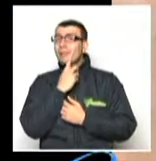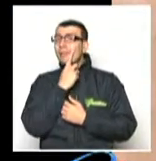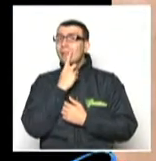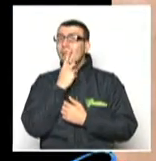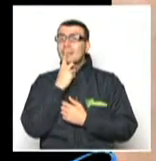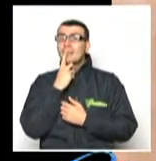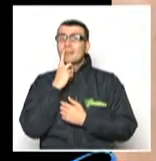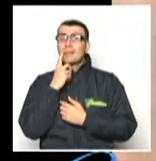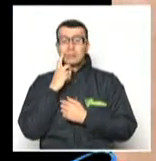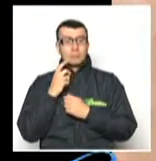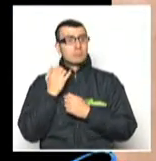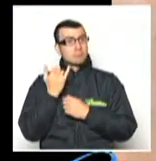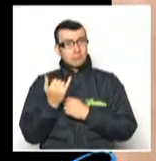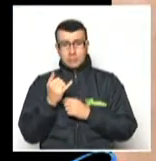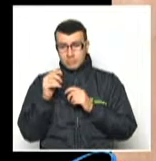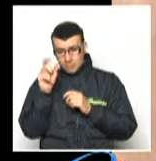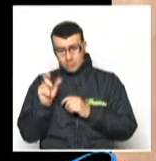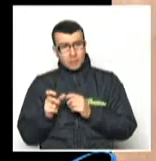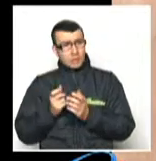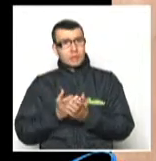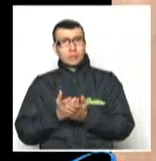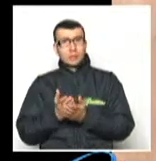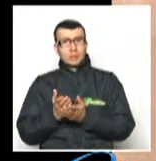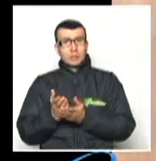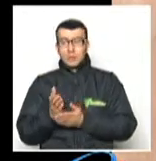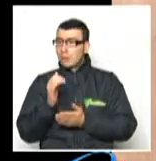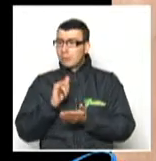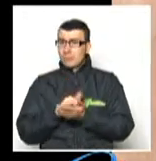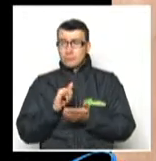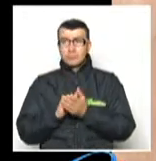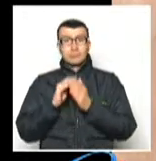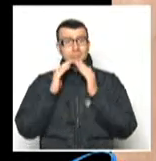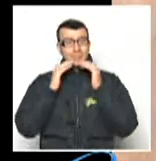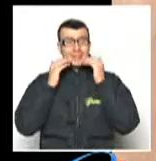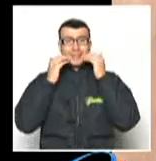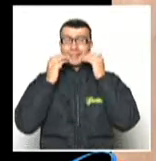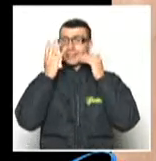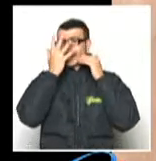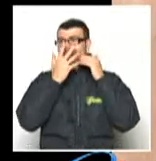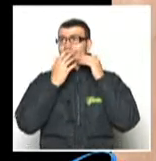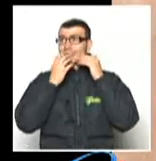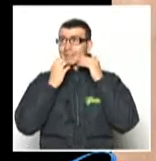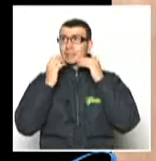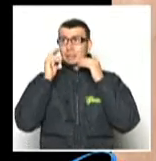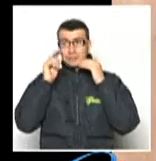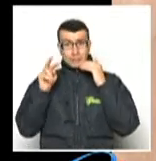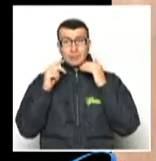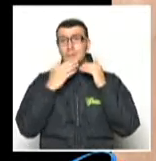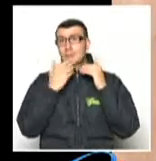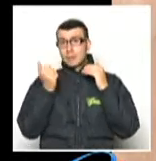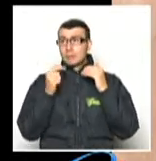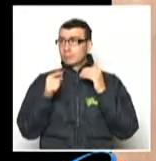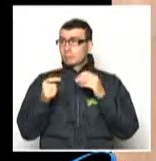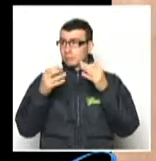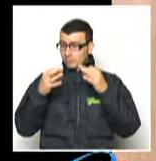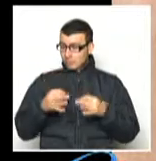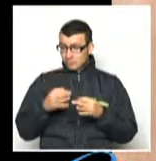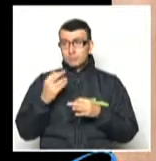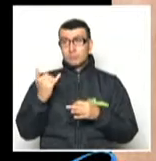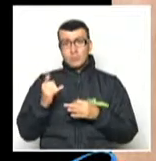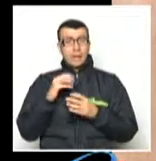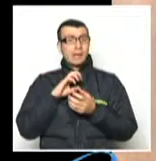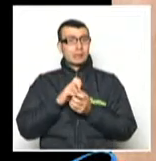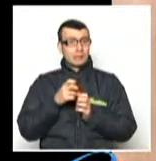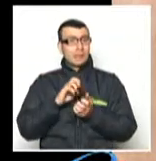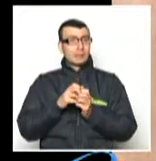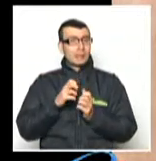le mantienen a las personas las expresiones faciales, le mejoran la expresión, la estética y obviamente la función masticatoria. Entonces estos